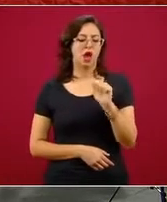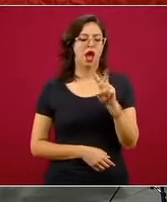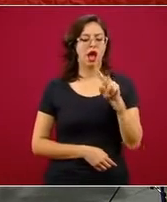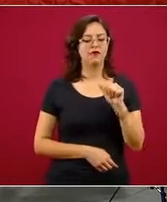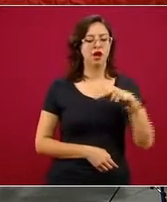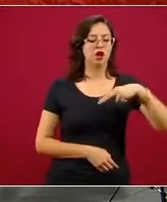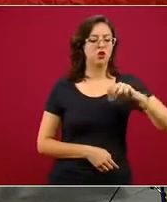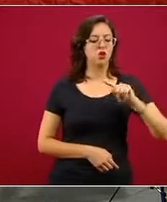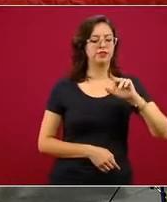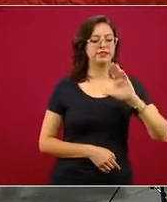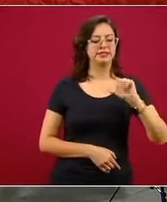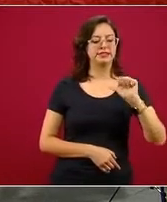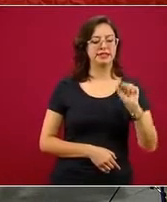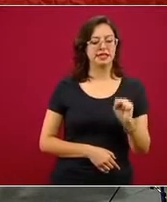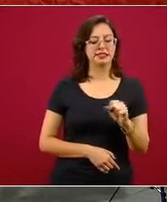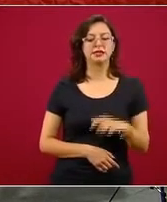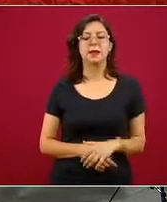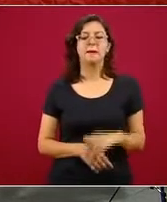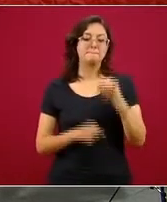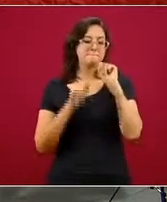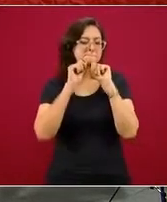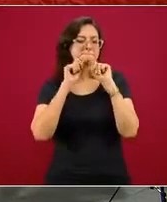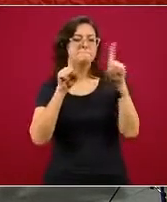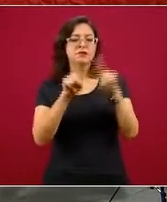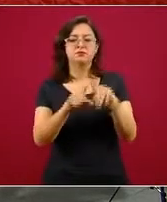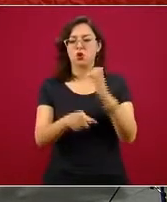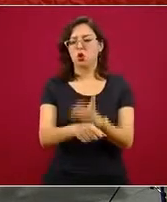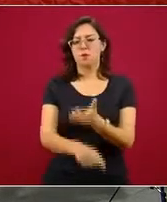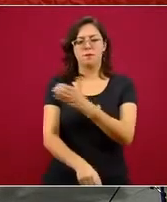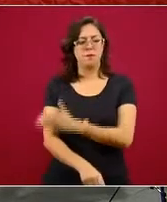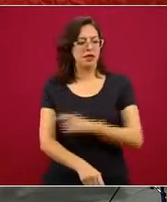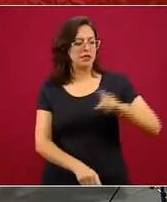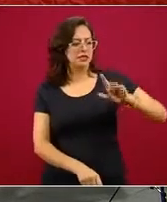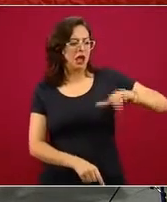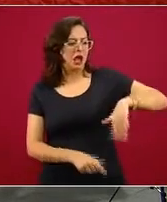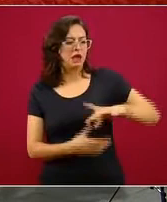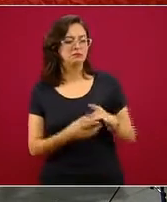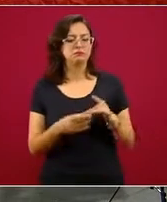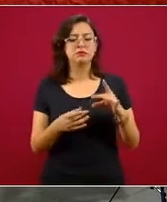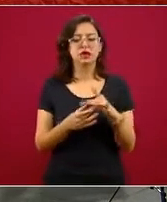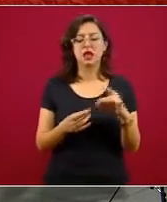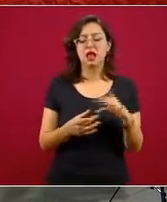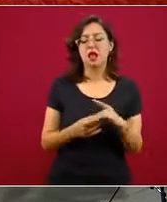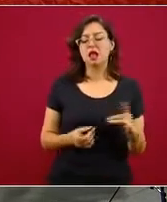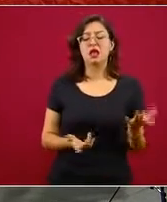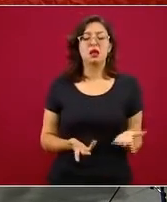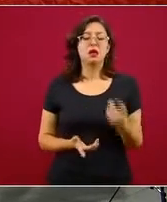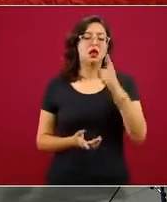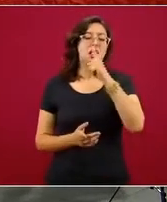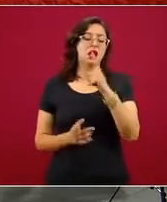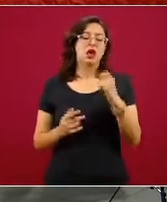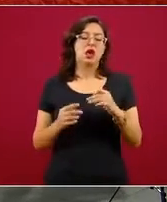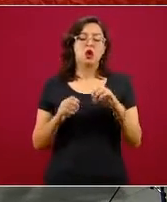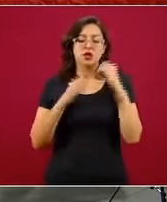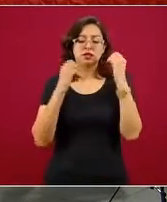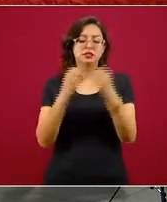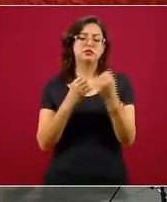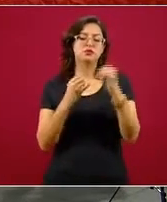poquito con la pregunta de nuestro compañero de Crónica. Se ha filtrado por parte de una agencia internacional